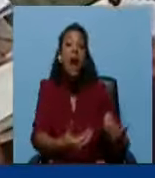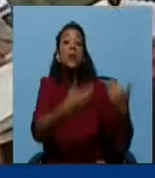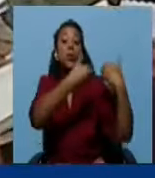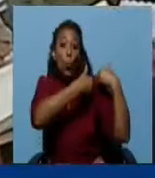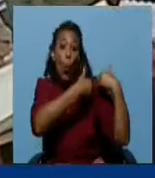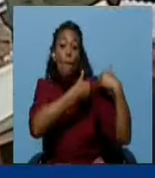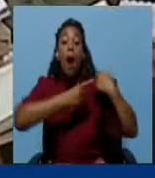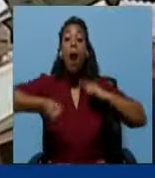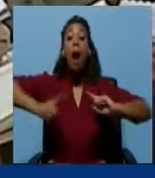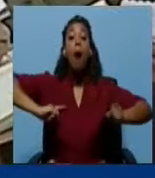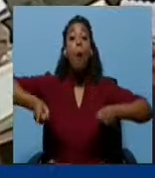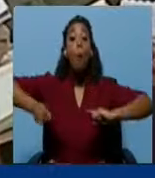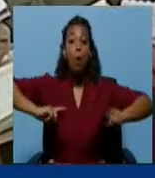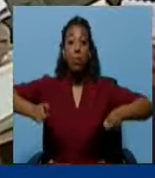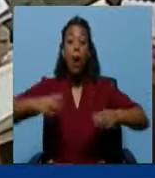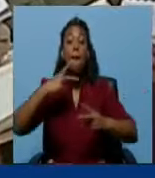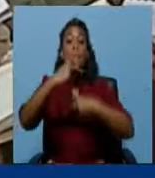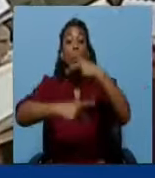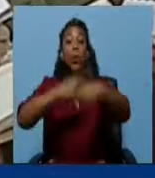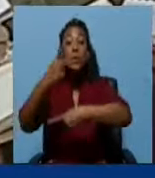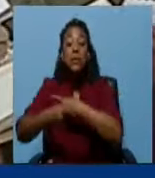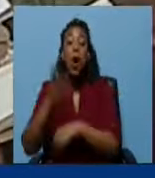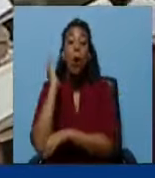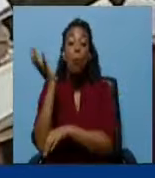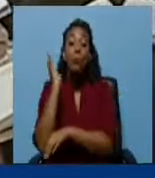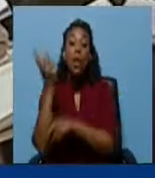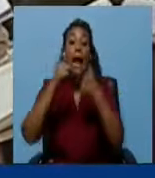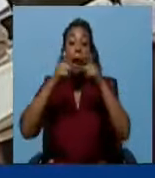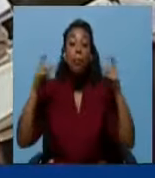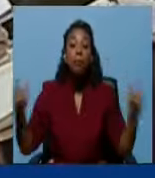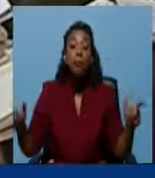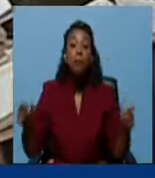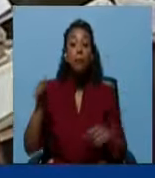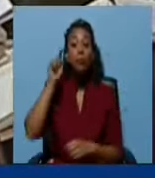la coordinación de este proceso hacia el Congreso de la generación